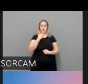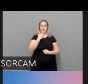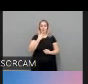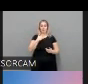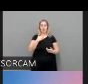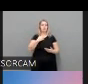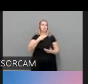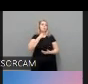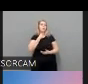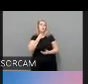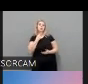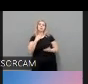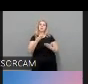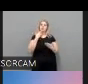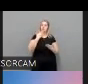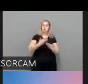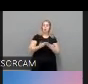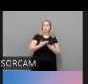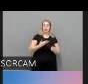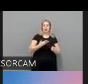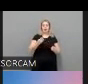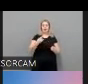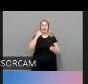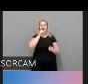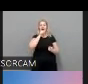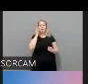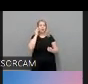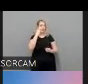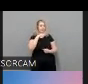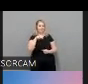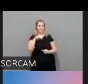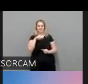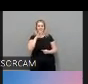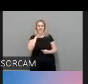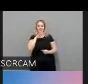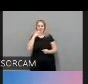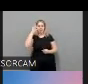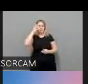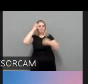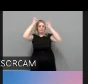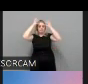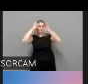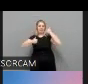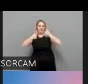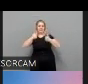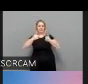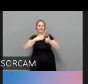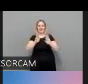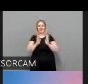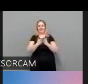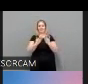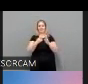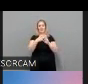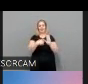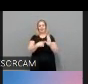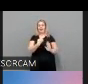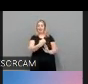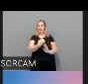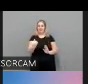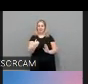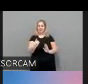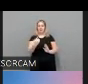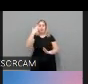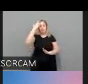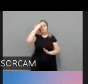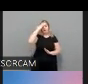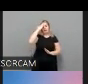sopa. Y la abuela, como las ve tan contenta y le encanta Masterchef, decide regalarles un libro de recetas a cada una. A la mayor